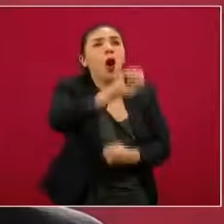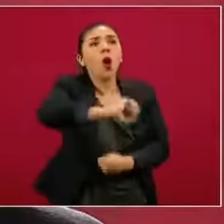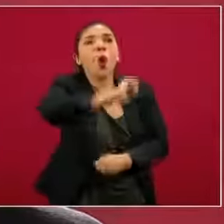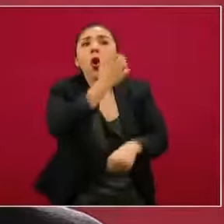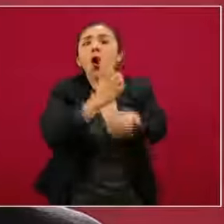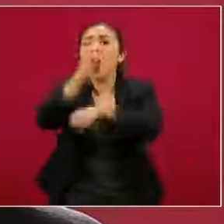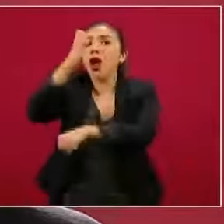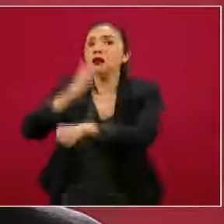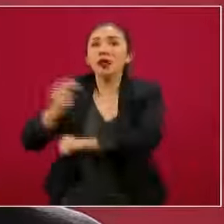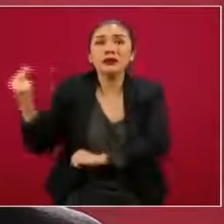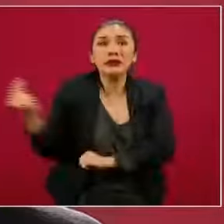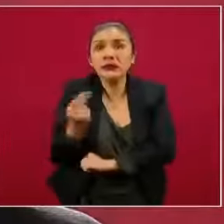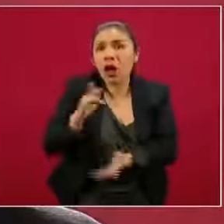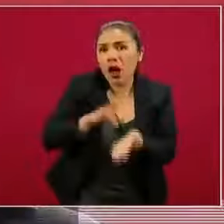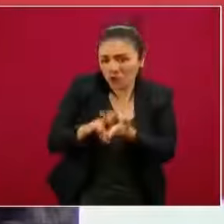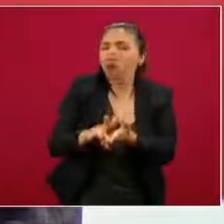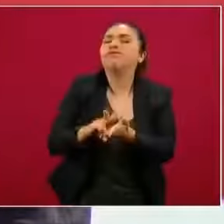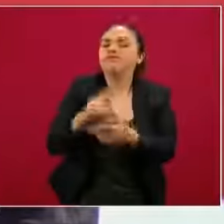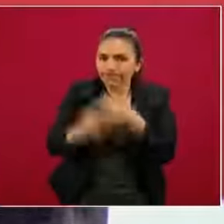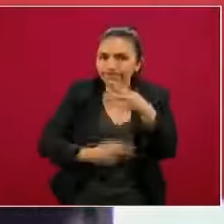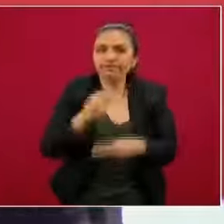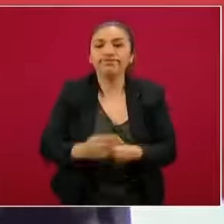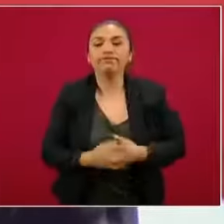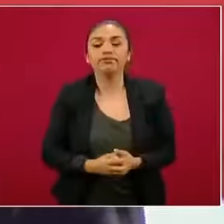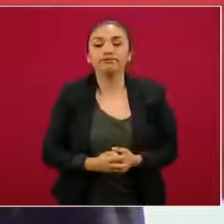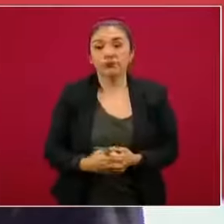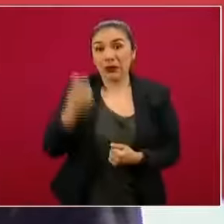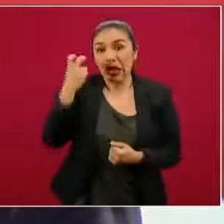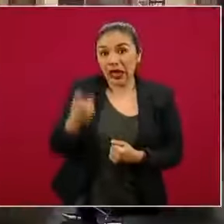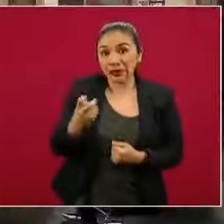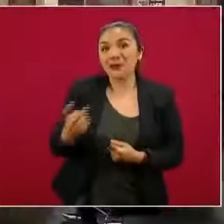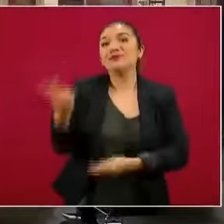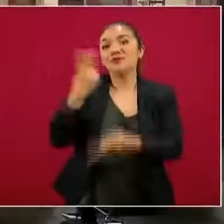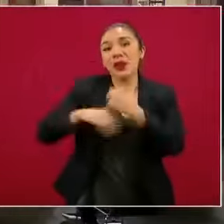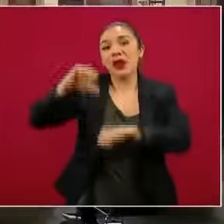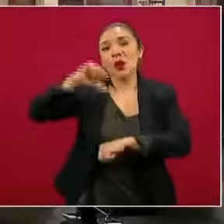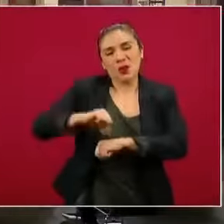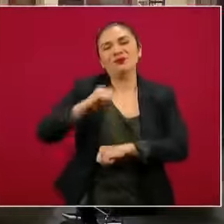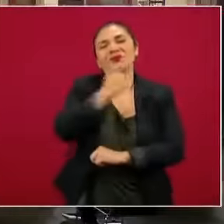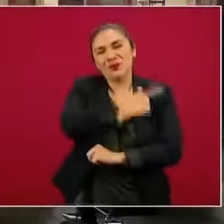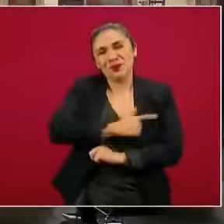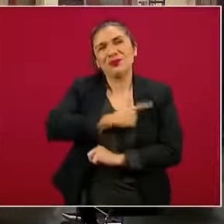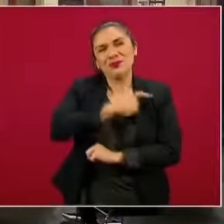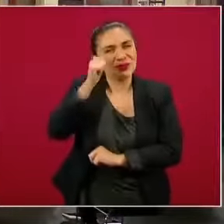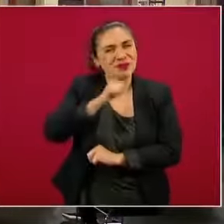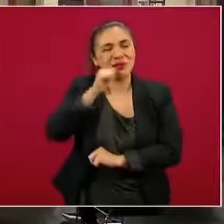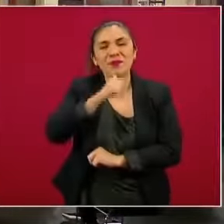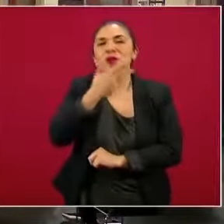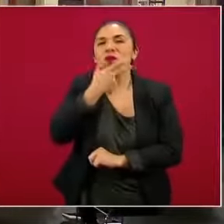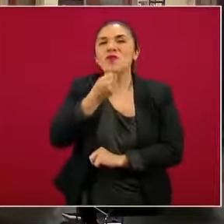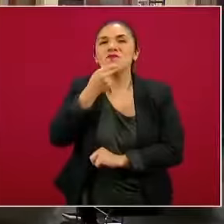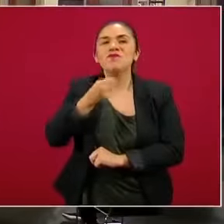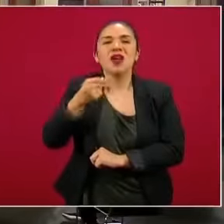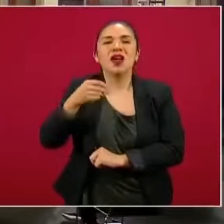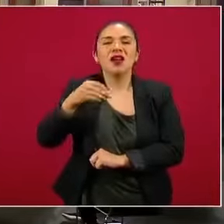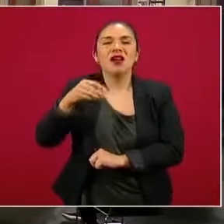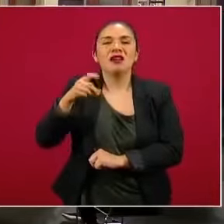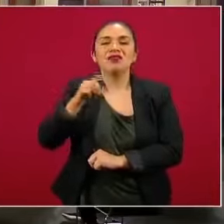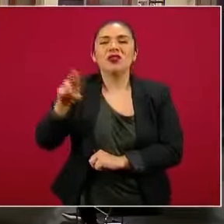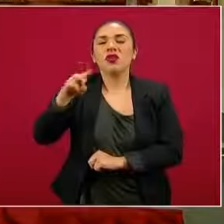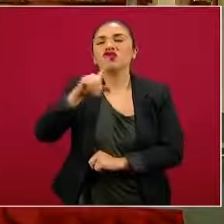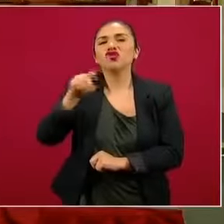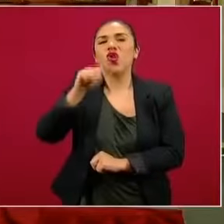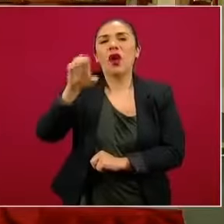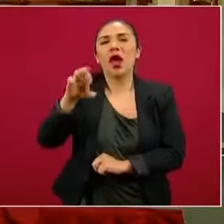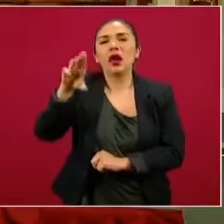federativa que requiera apoyo federal. Para este propósito nos acompaña y siempre nos da mucho gusto el maestro Zoe Robledo Aburto,